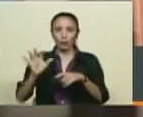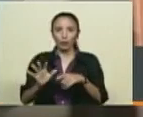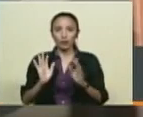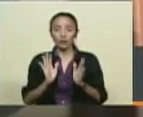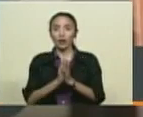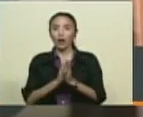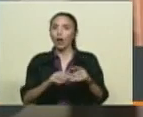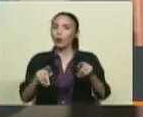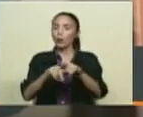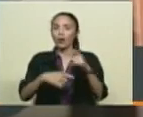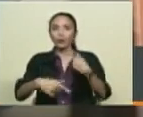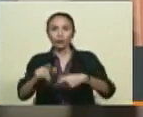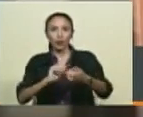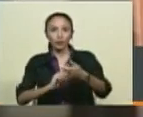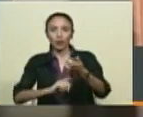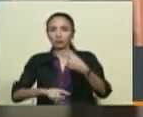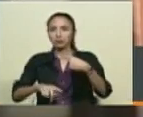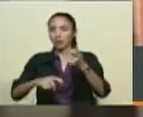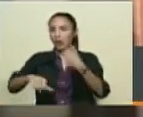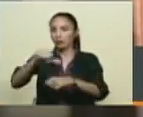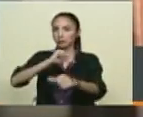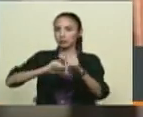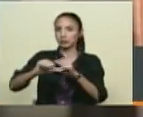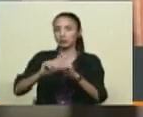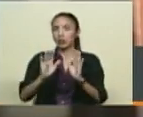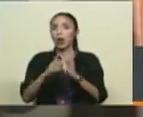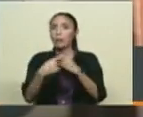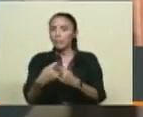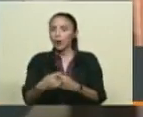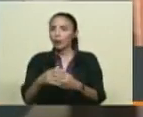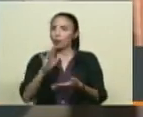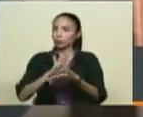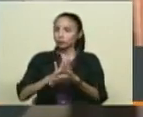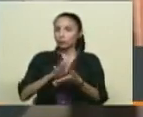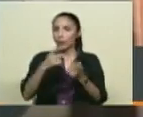Ganan los consumidores con un precio estable.